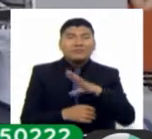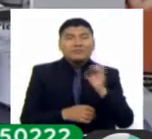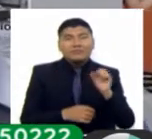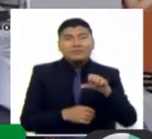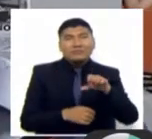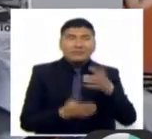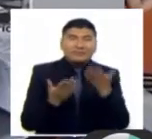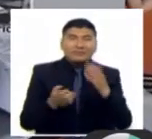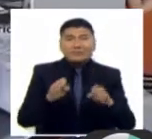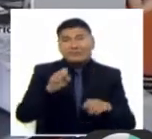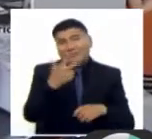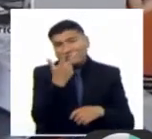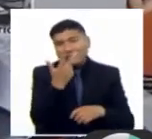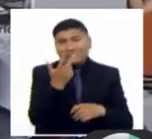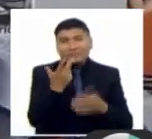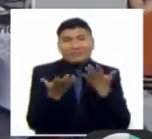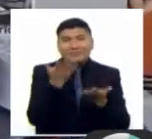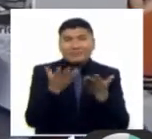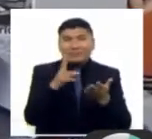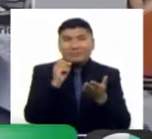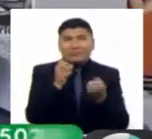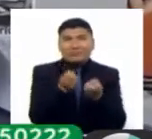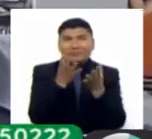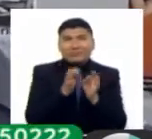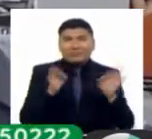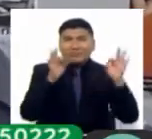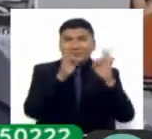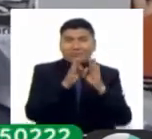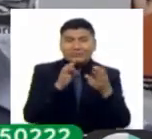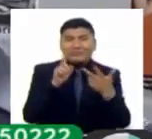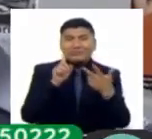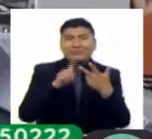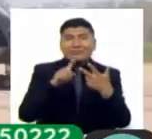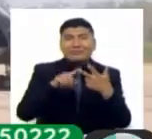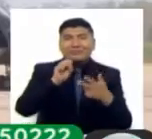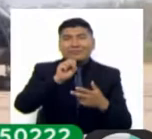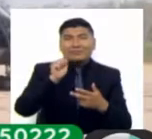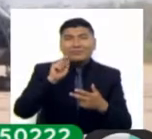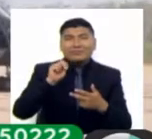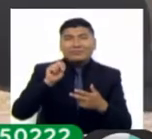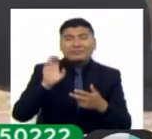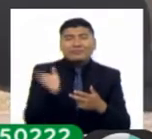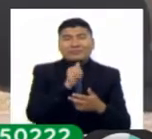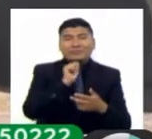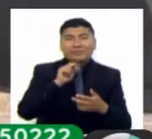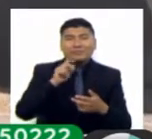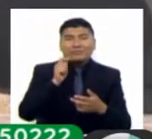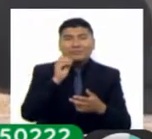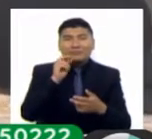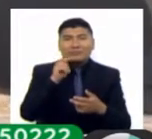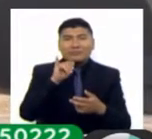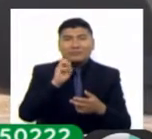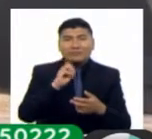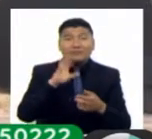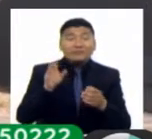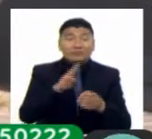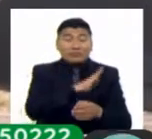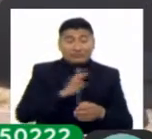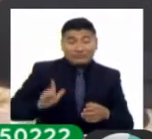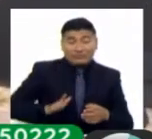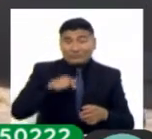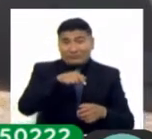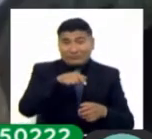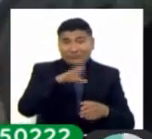un tercero, tal vez no tan significativo como puede ser San Antonio de Lomerío. Asimismo, indicó que en los municipios de mayor riesgo